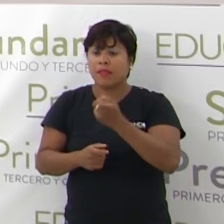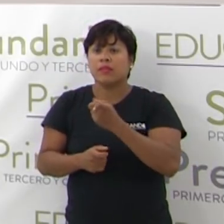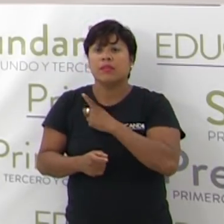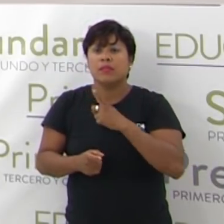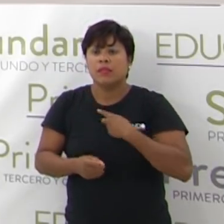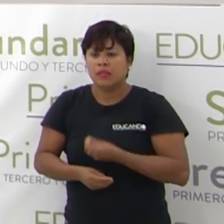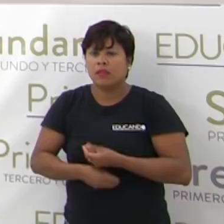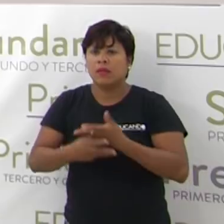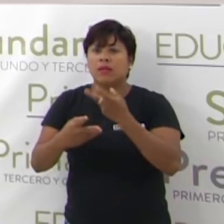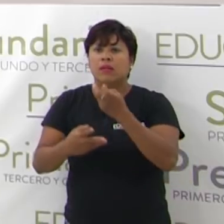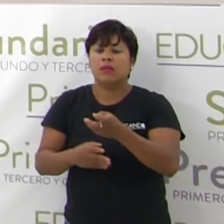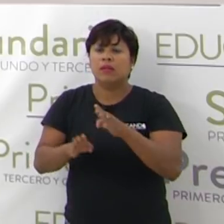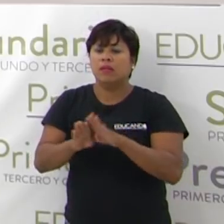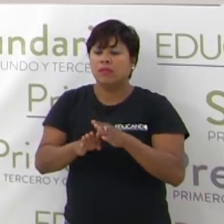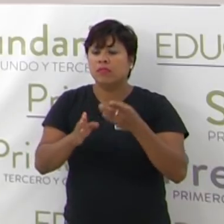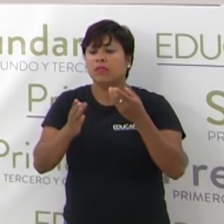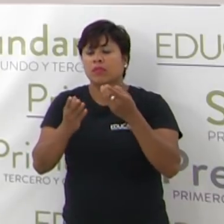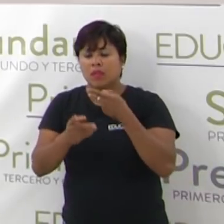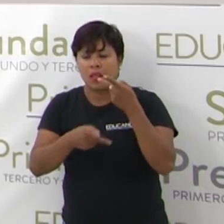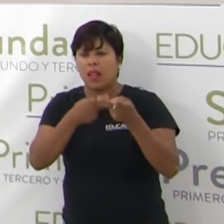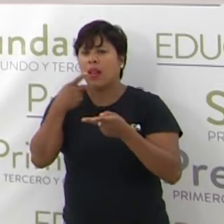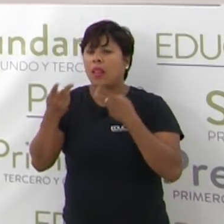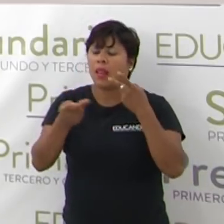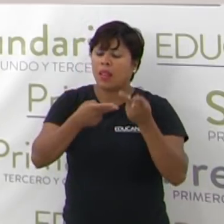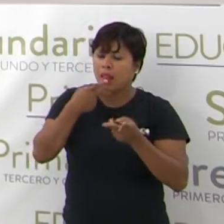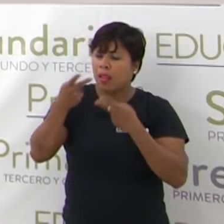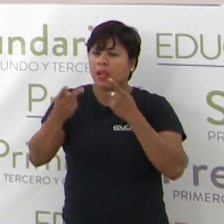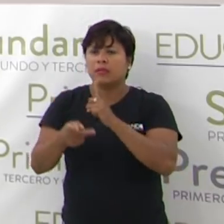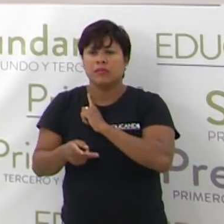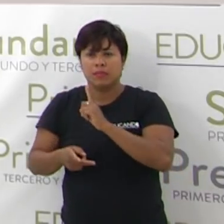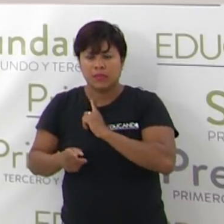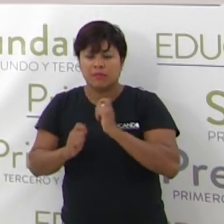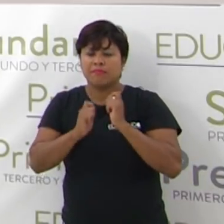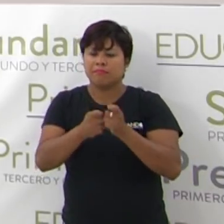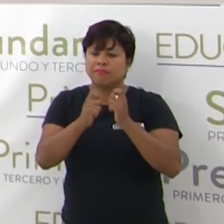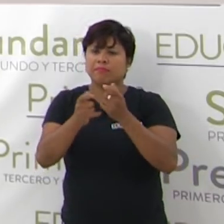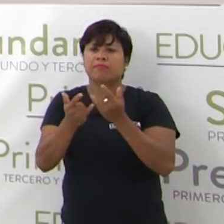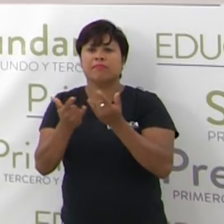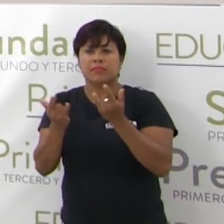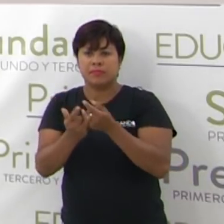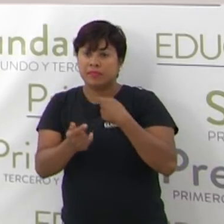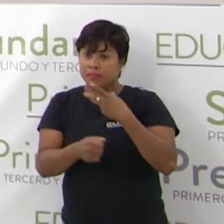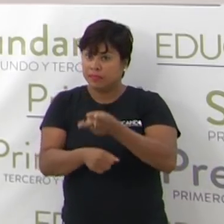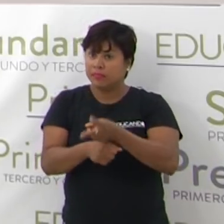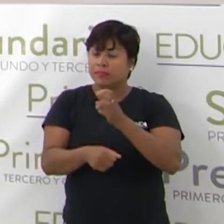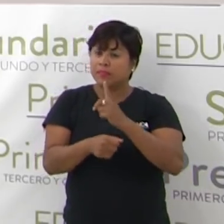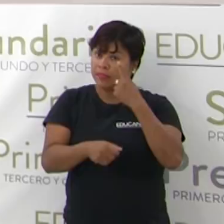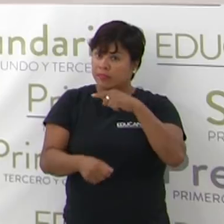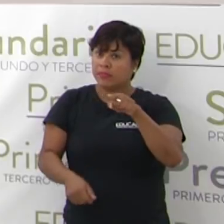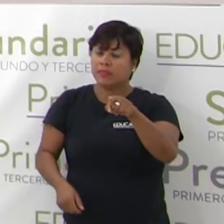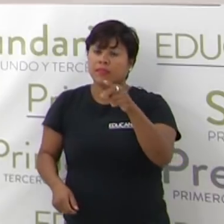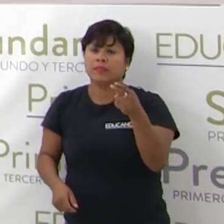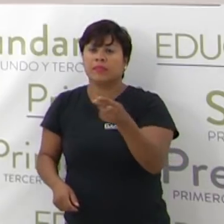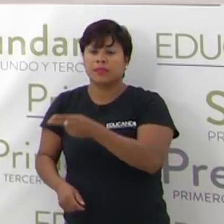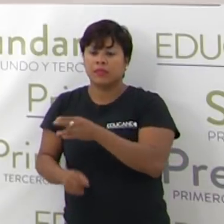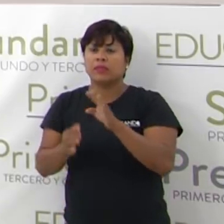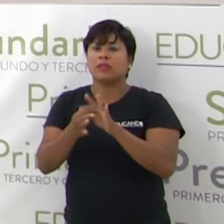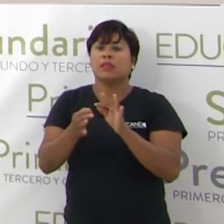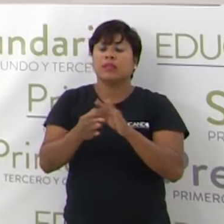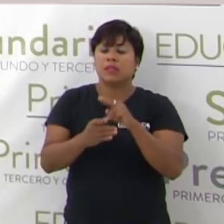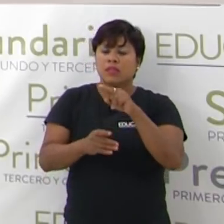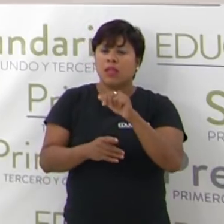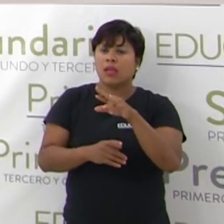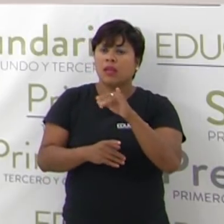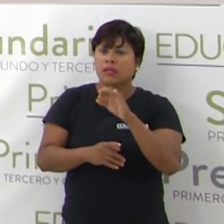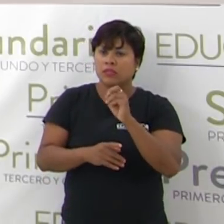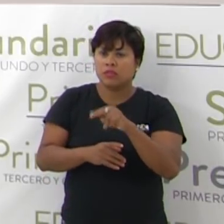transmitía a través del habla, de la palabra, de la narración. Entonces, yo los invito a que ustedes narren, empiecen a